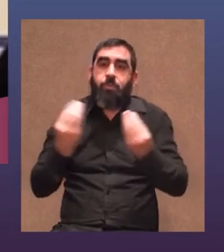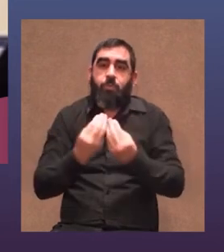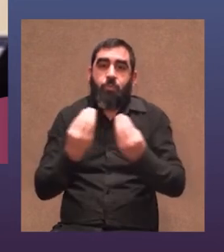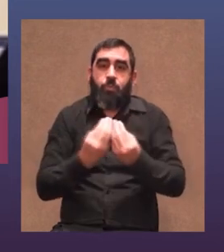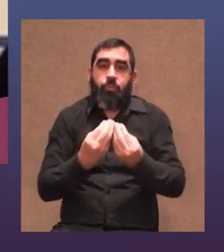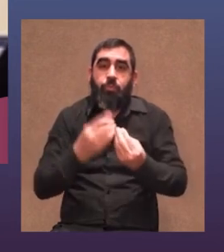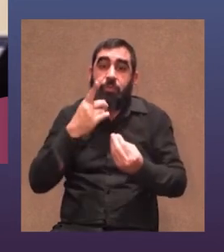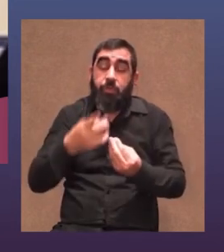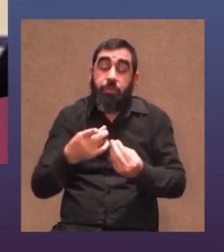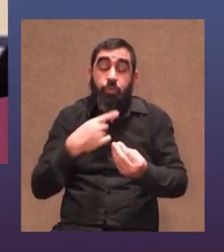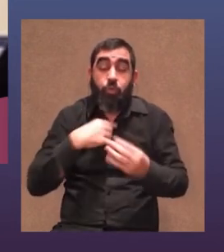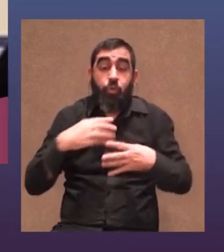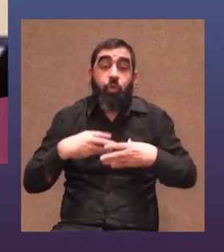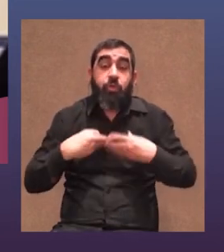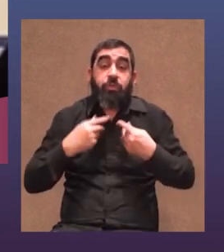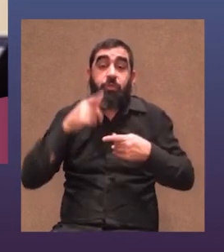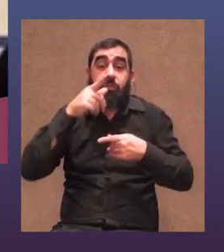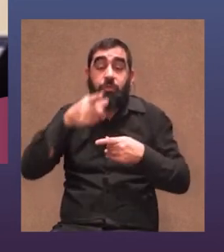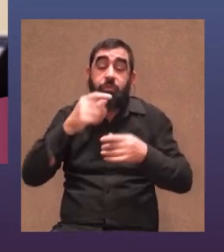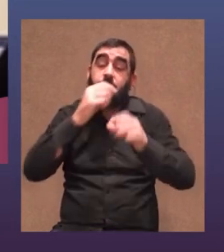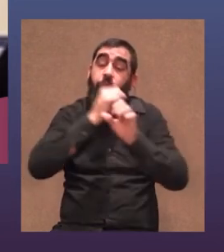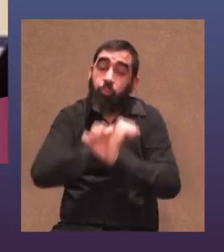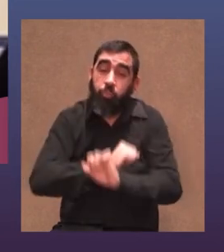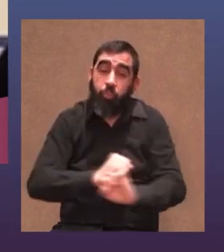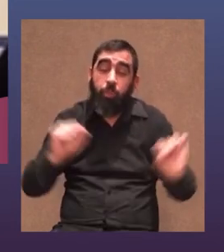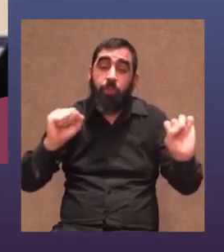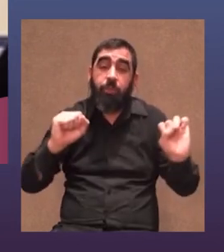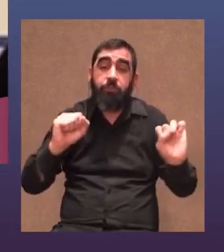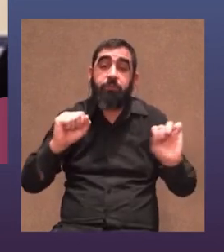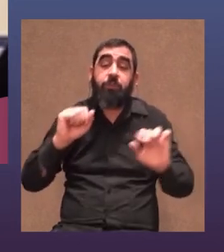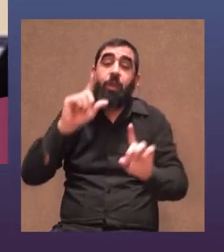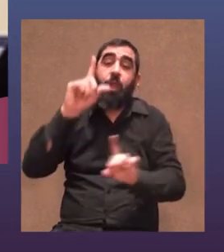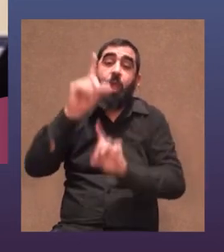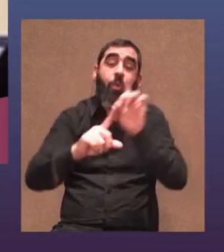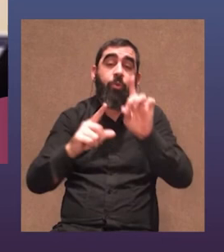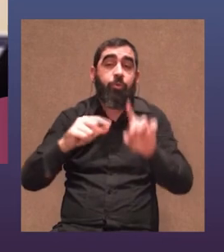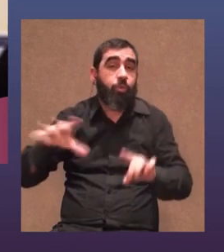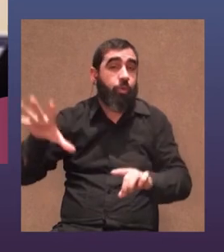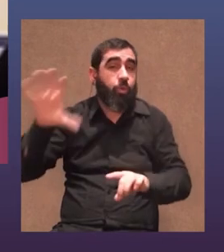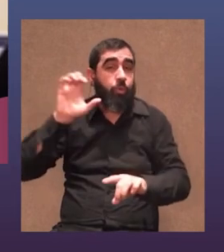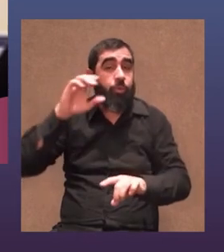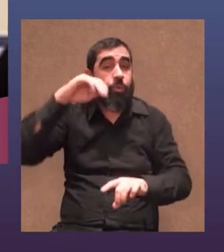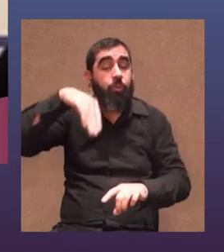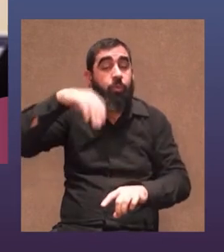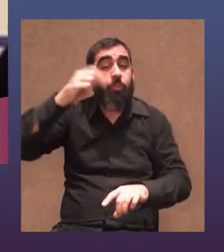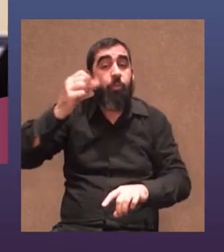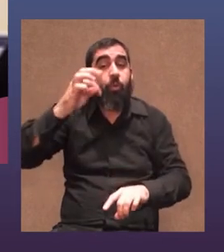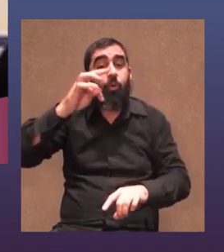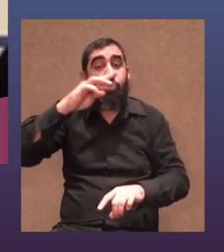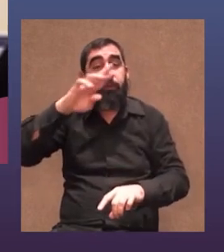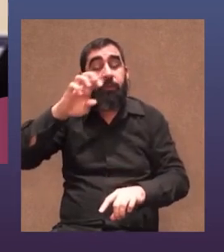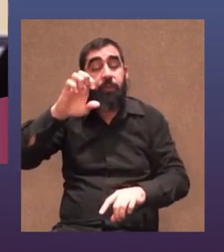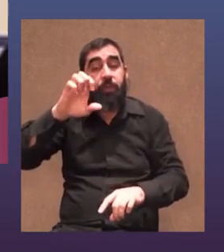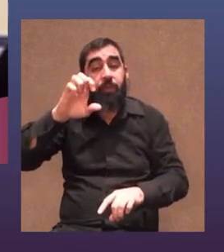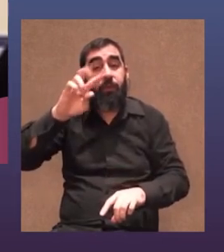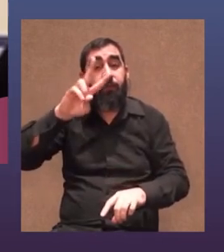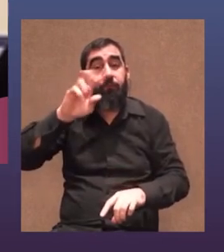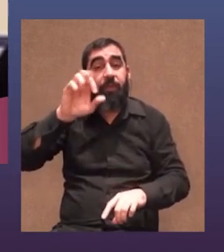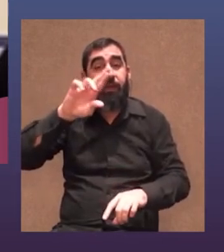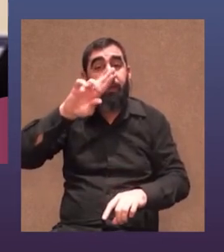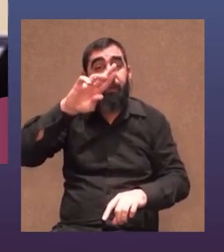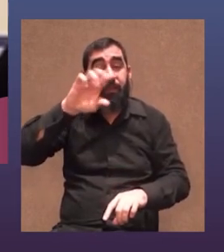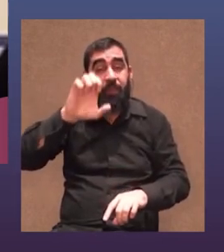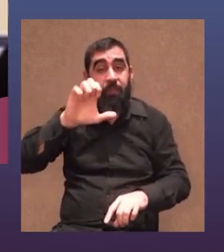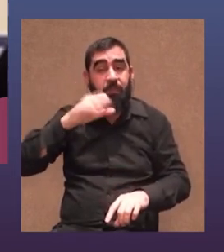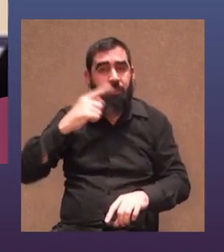Y eso me pasa con, me puede pasar desde una vez estaba escuchando Monteverdi, yo no me cabía en la cabeza cómo un ser humano